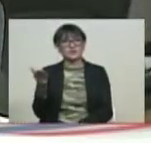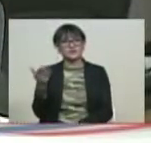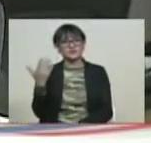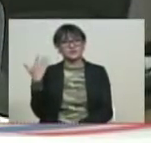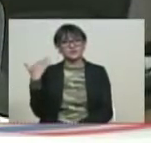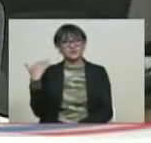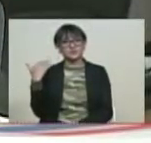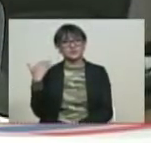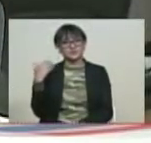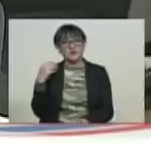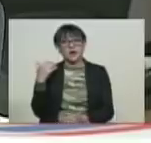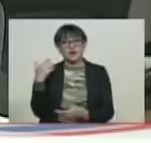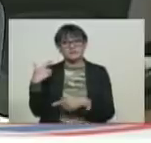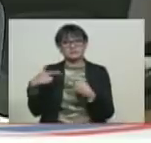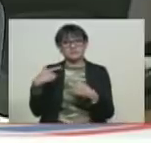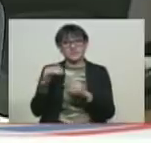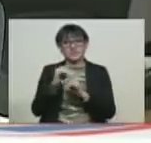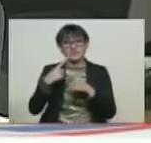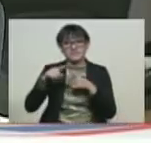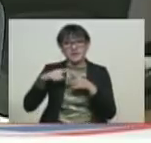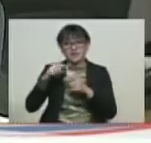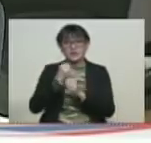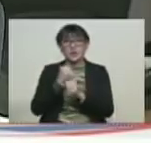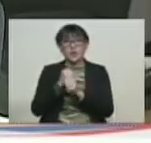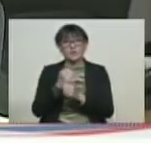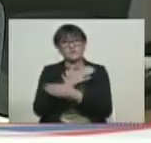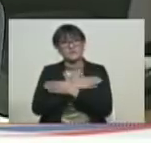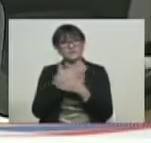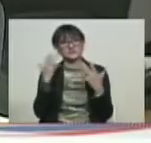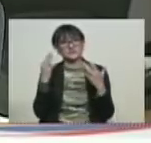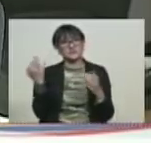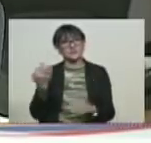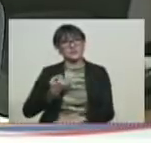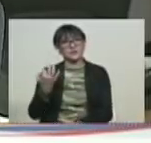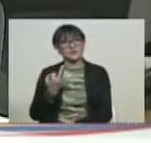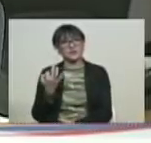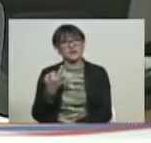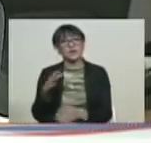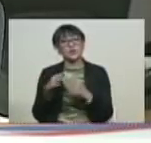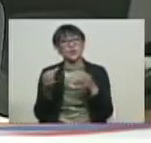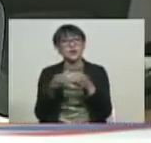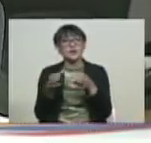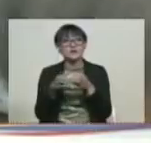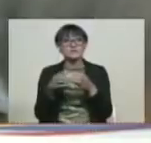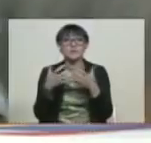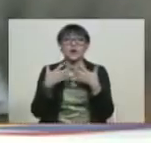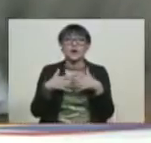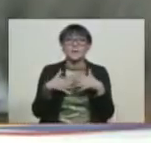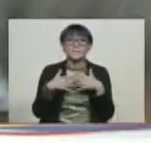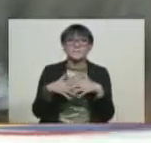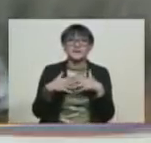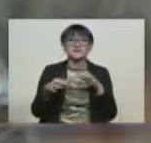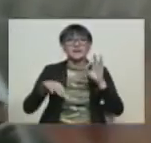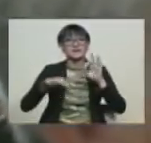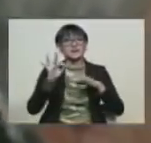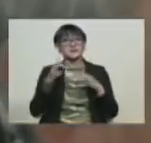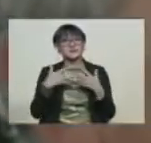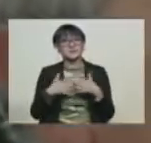conozco de varias obras ya, lo felicito. A todo su equipo, a las empresas, 13